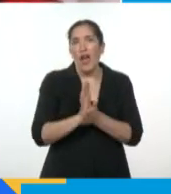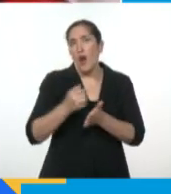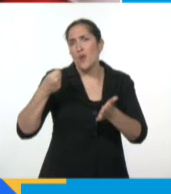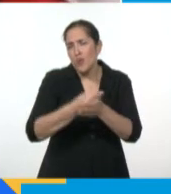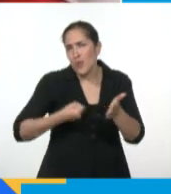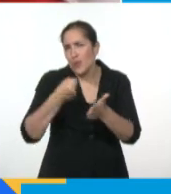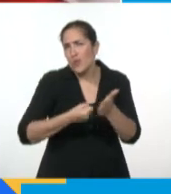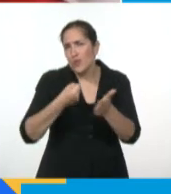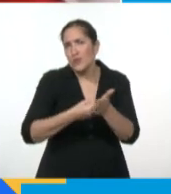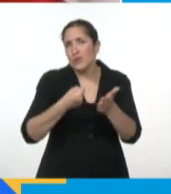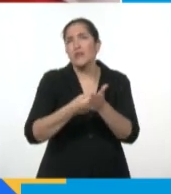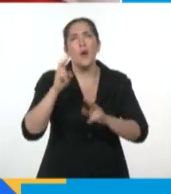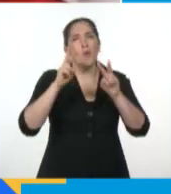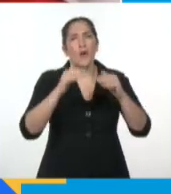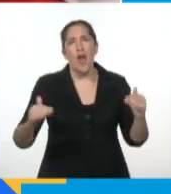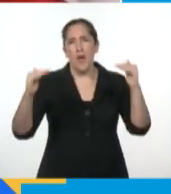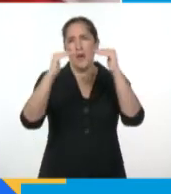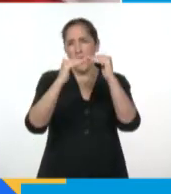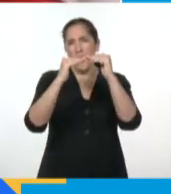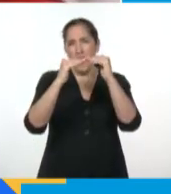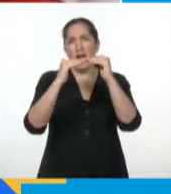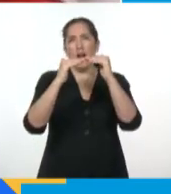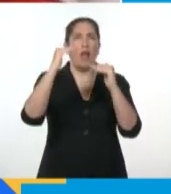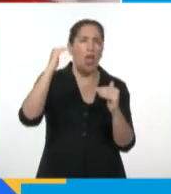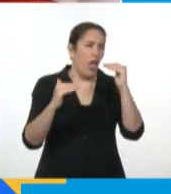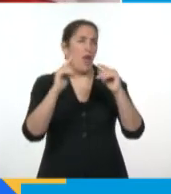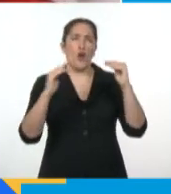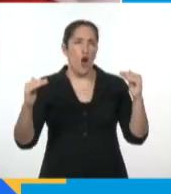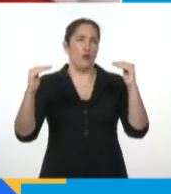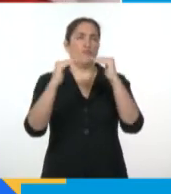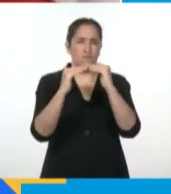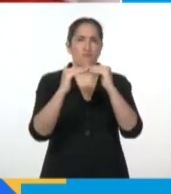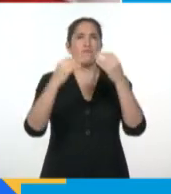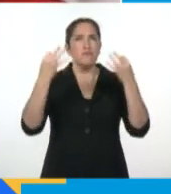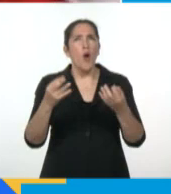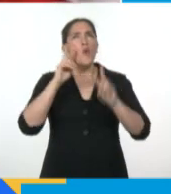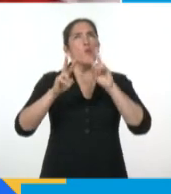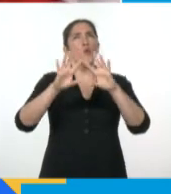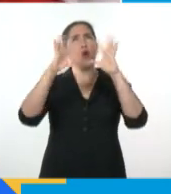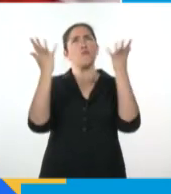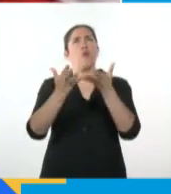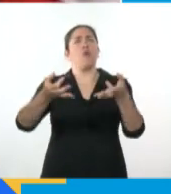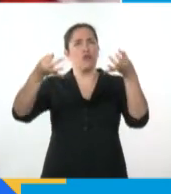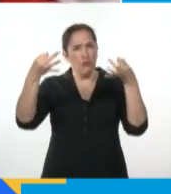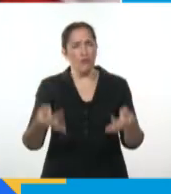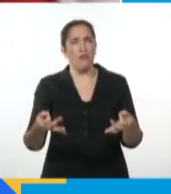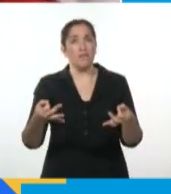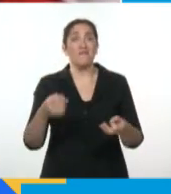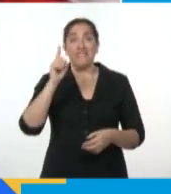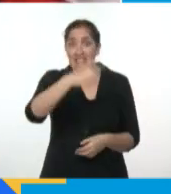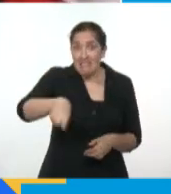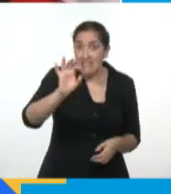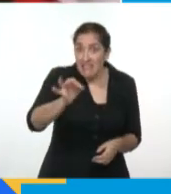la igualdad, por la equidad, por hacer razonable el mundo, porque al final ustedes saben que el